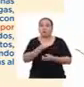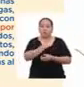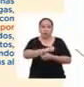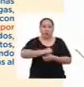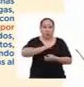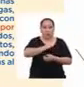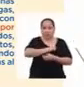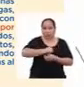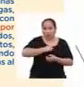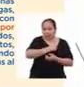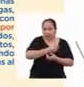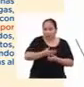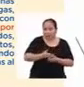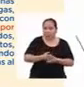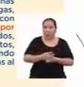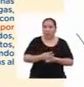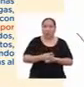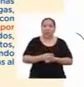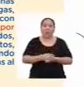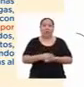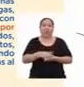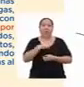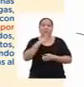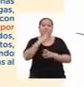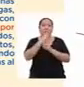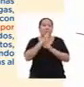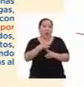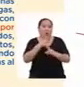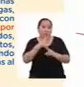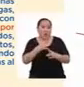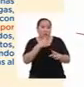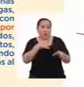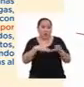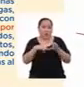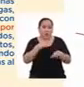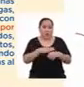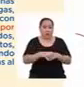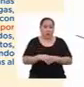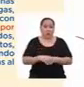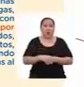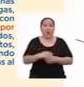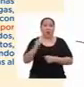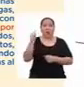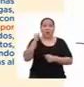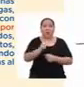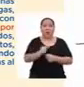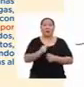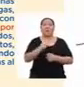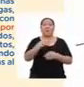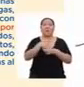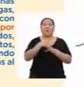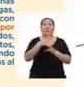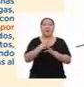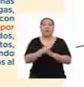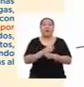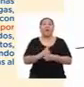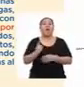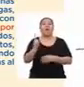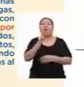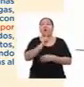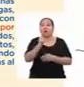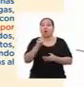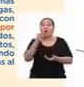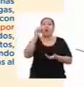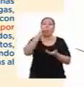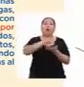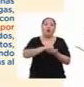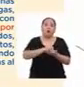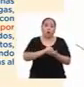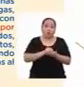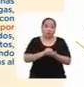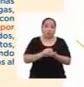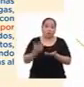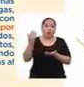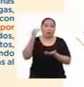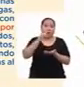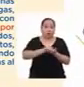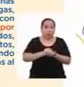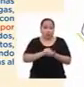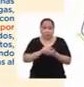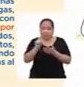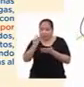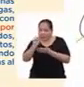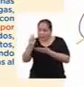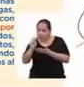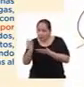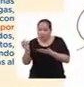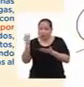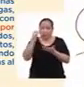y actuar que se mencionan en la oración anterior. De esta manera no tenemos que repetirlo todo.